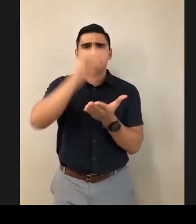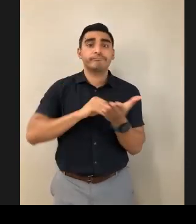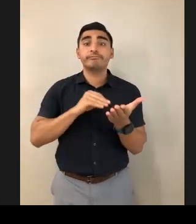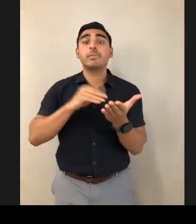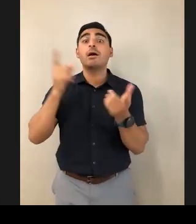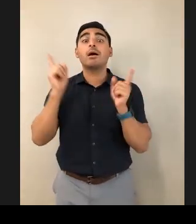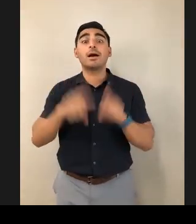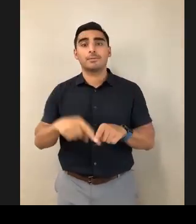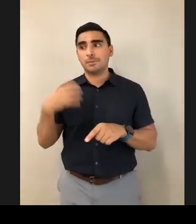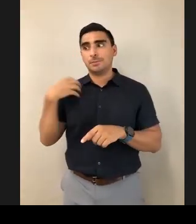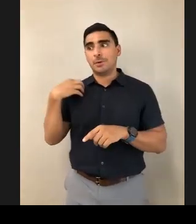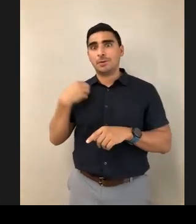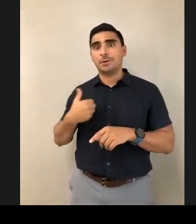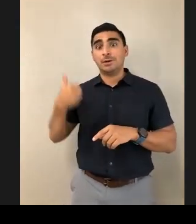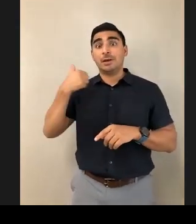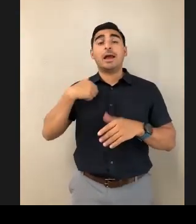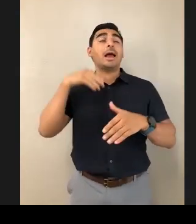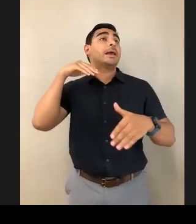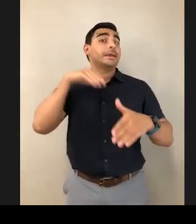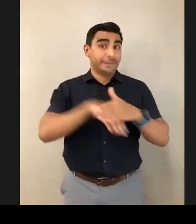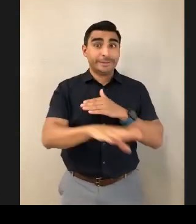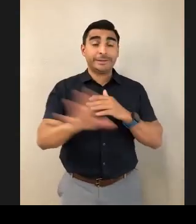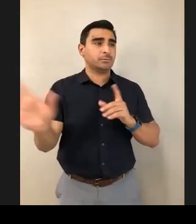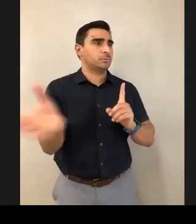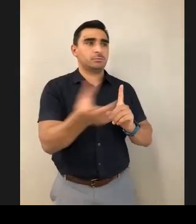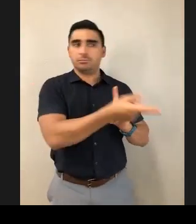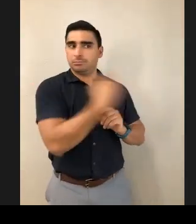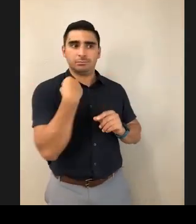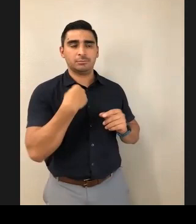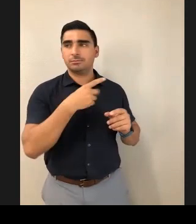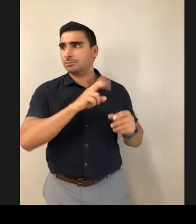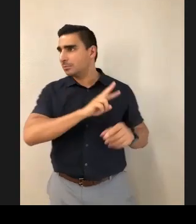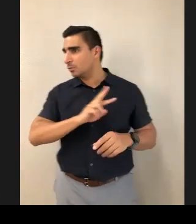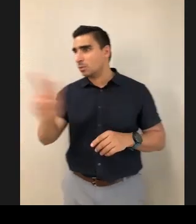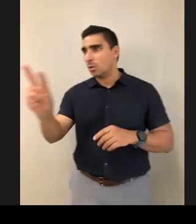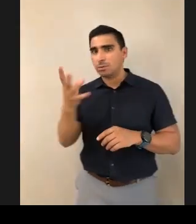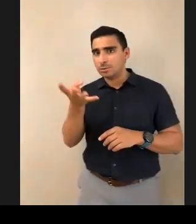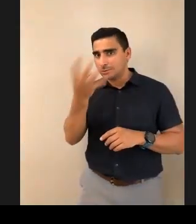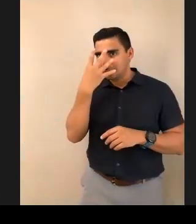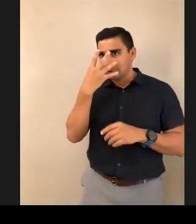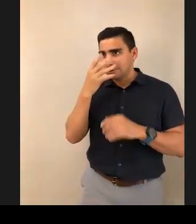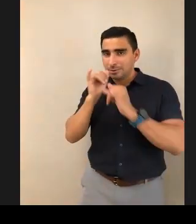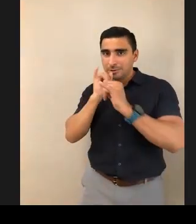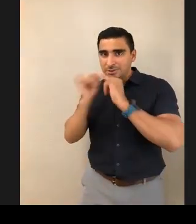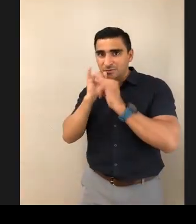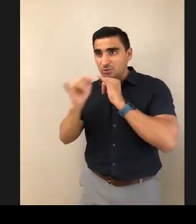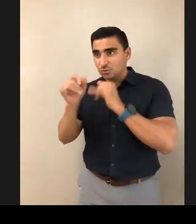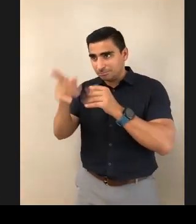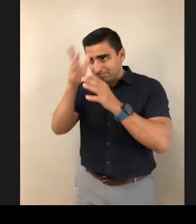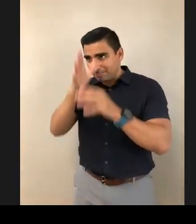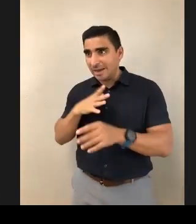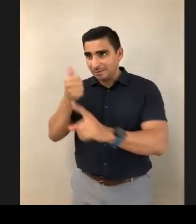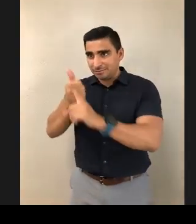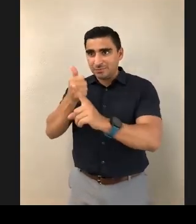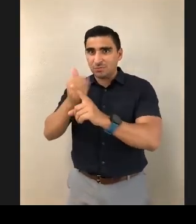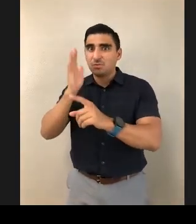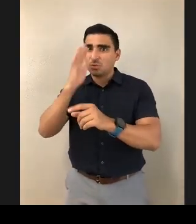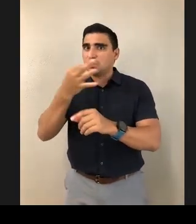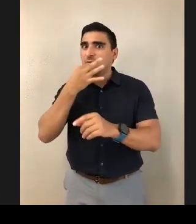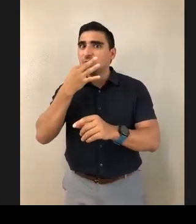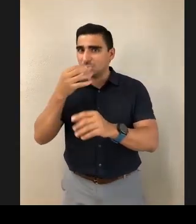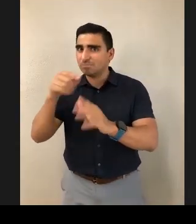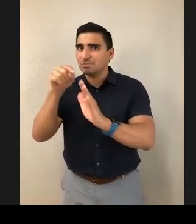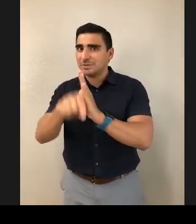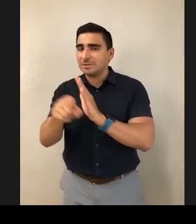estar llenando papeles. Mi patrón me dijo, vamos a la cárcel y vamos a entrevistar a